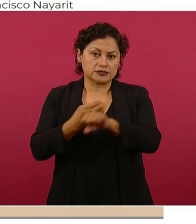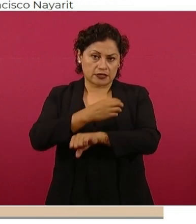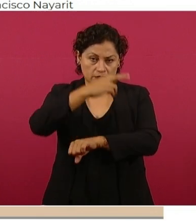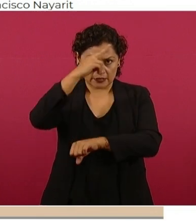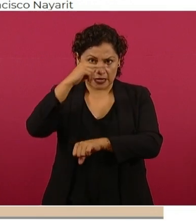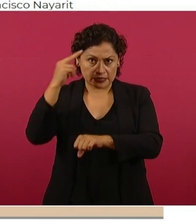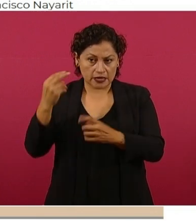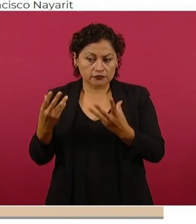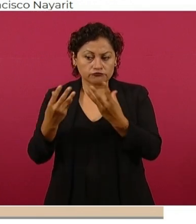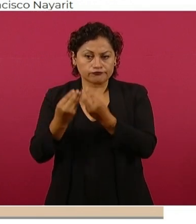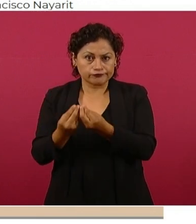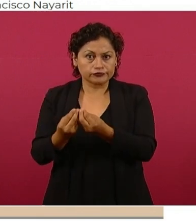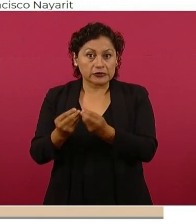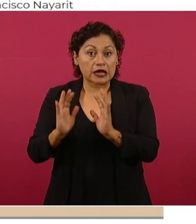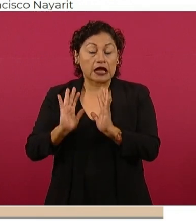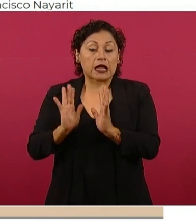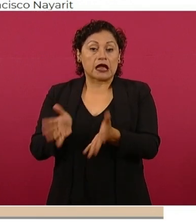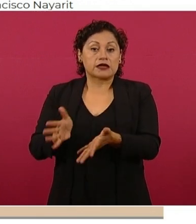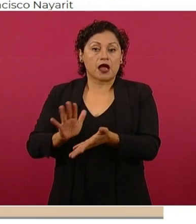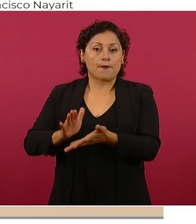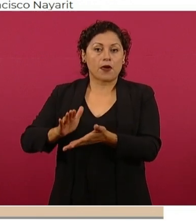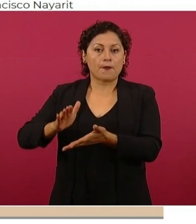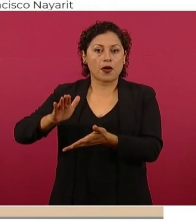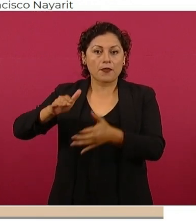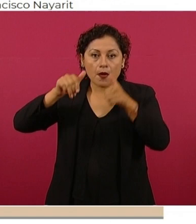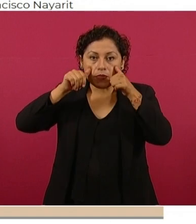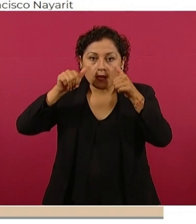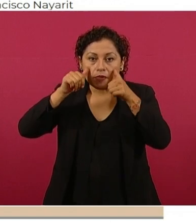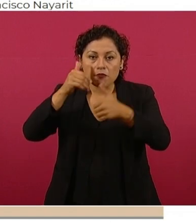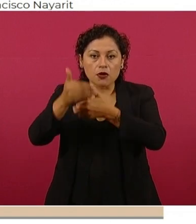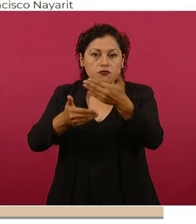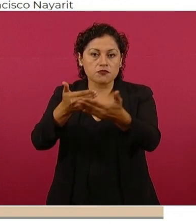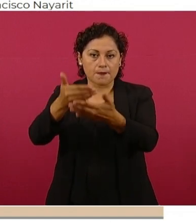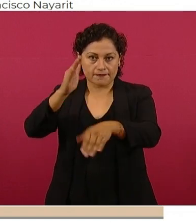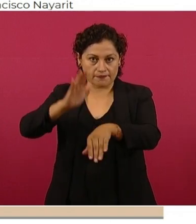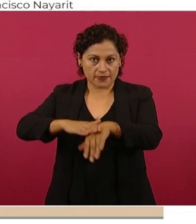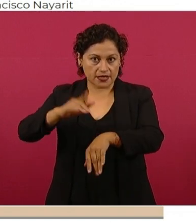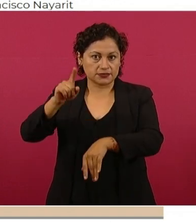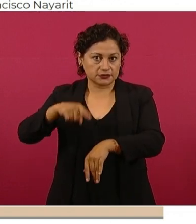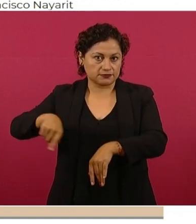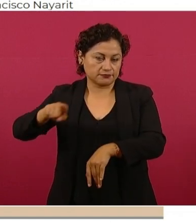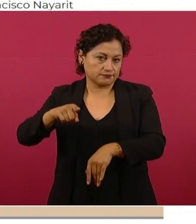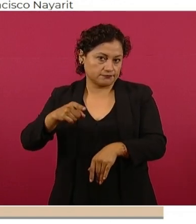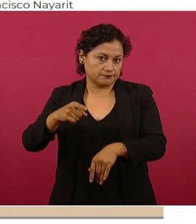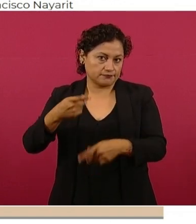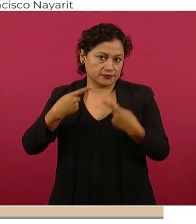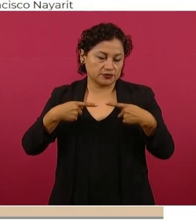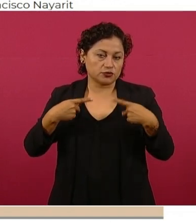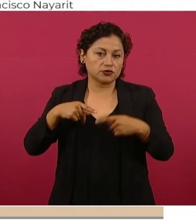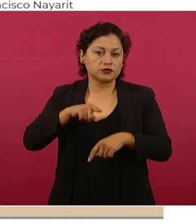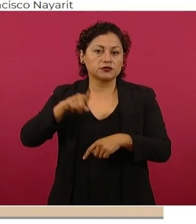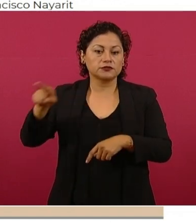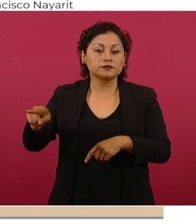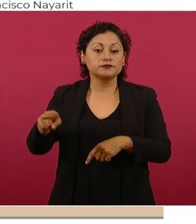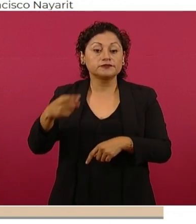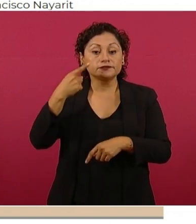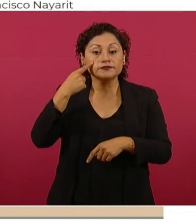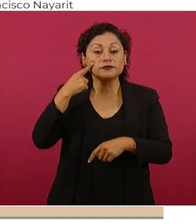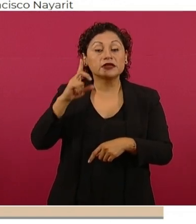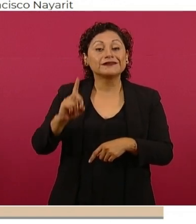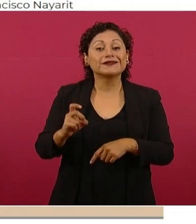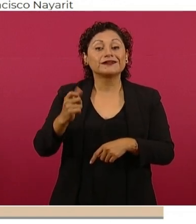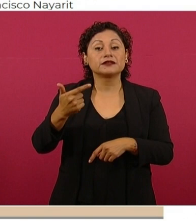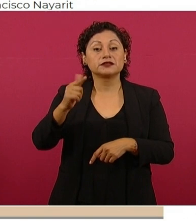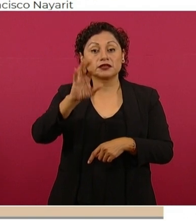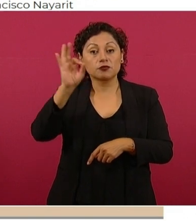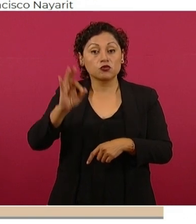2 meses y medio hay un aumento en la productividad de las atenciones médicas que se brindan allá. Algunos ejemplos: un incremento de 37% en el